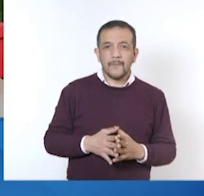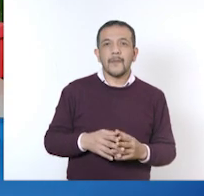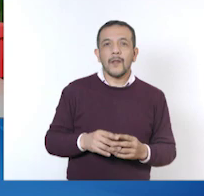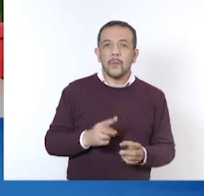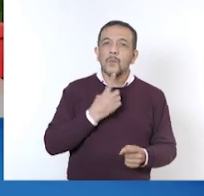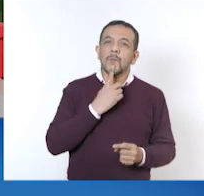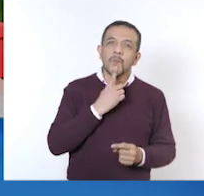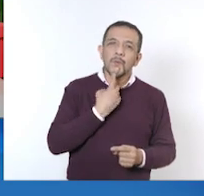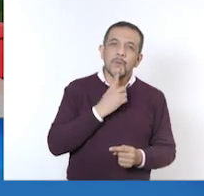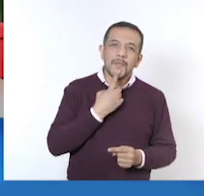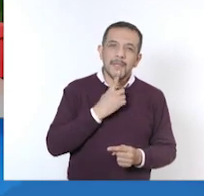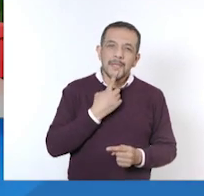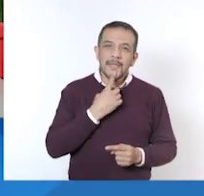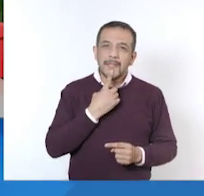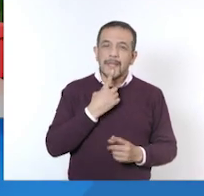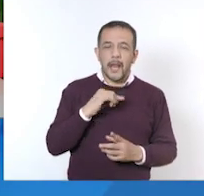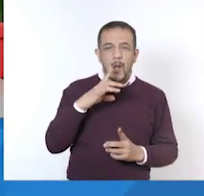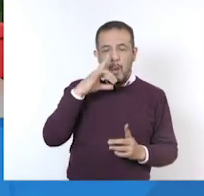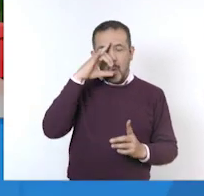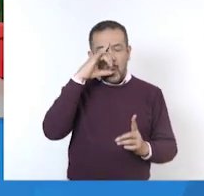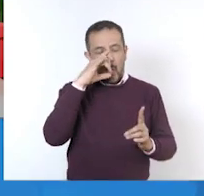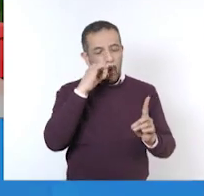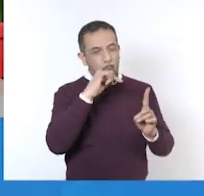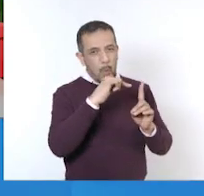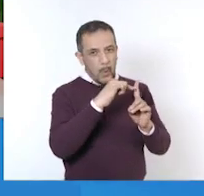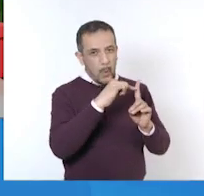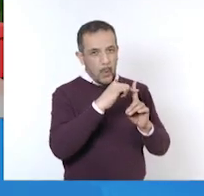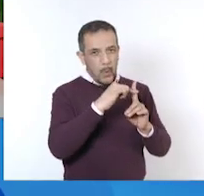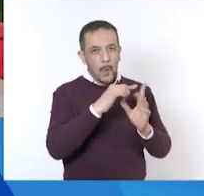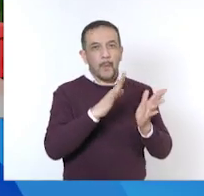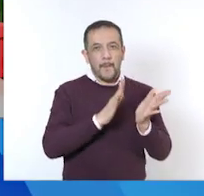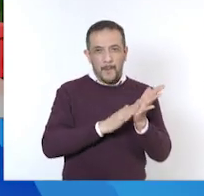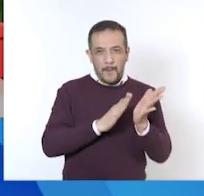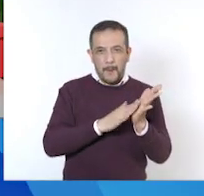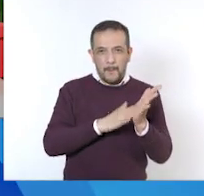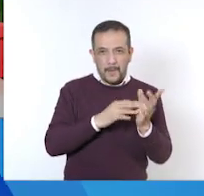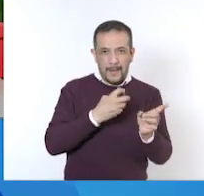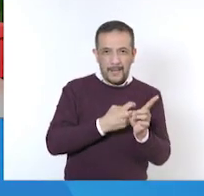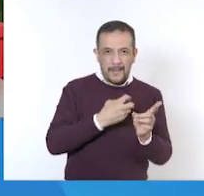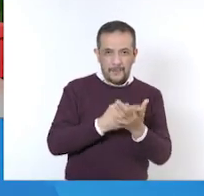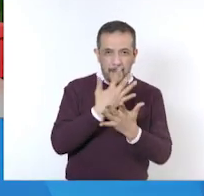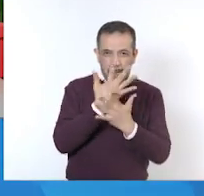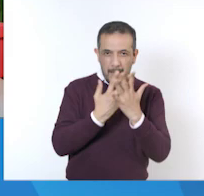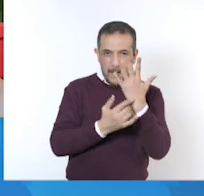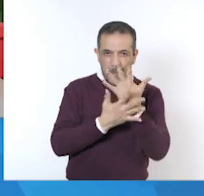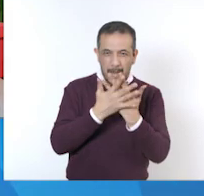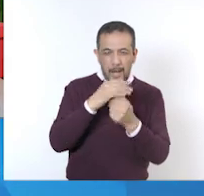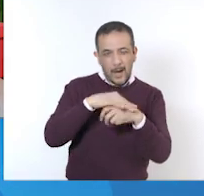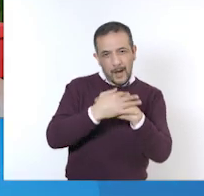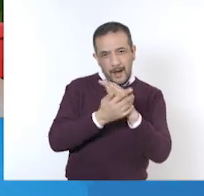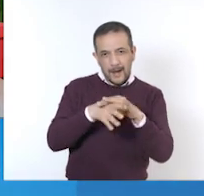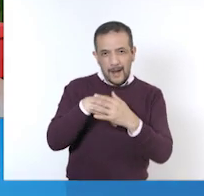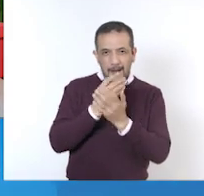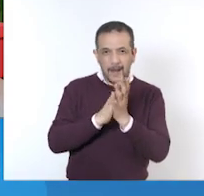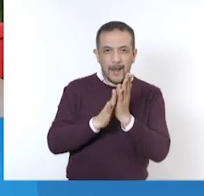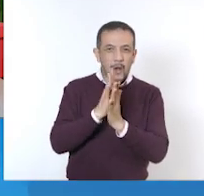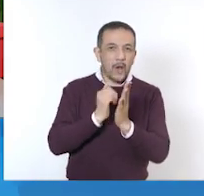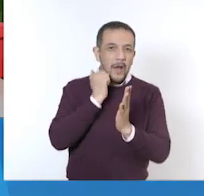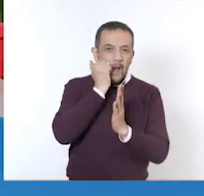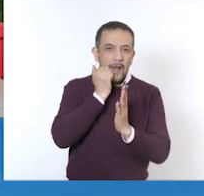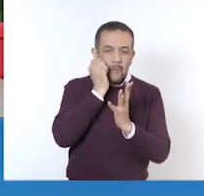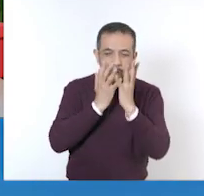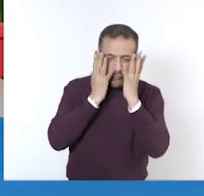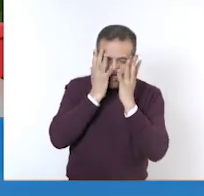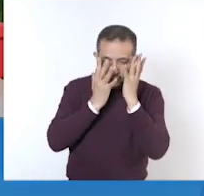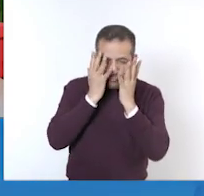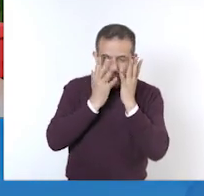Pimpón es un muñeco muy guapo y de cartón. Se lava las manitas